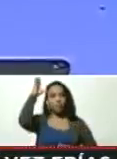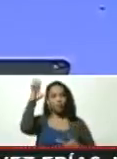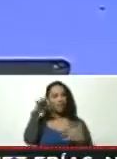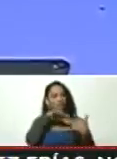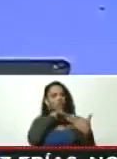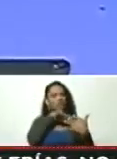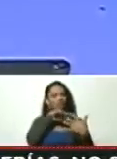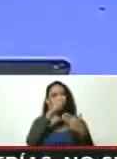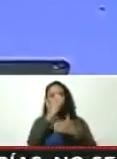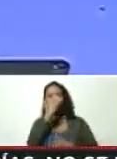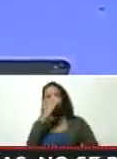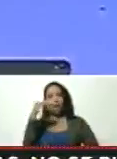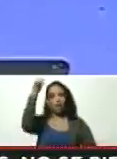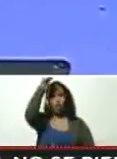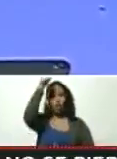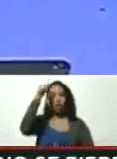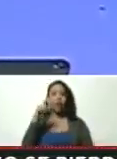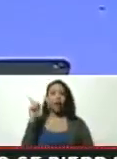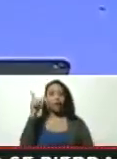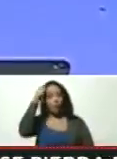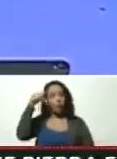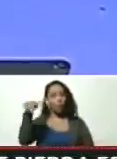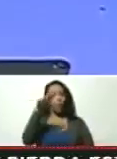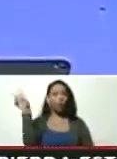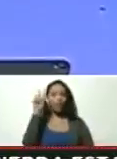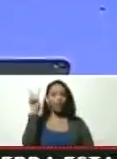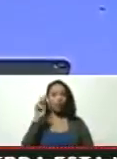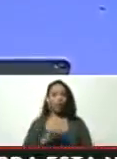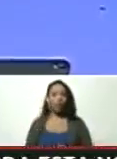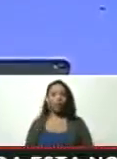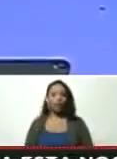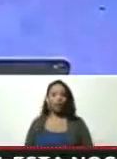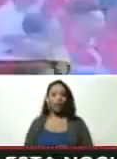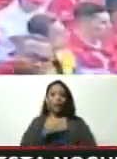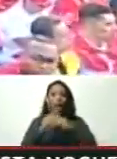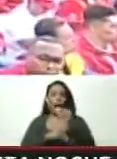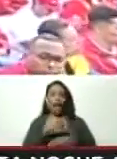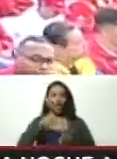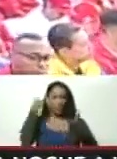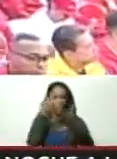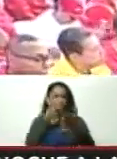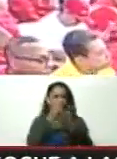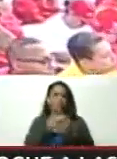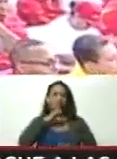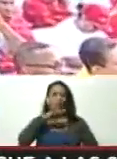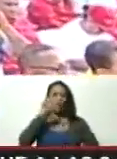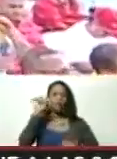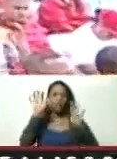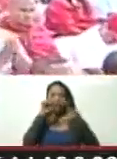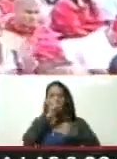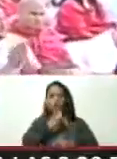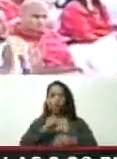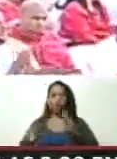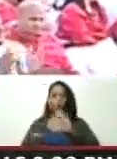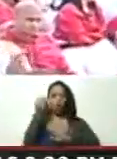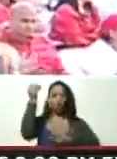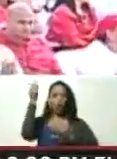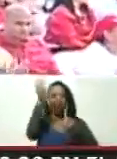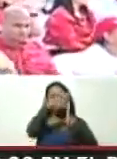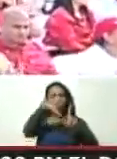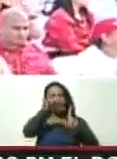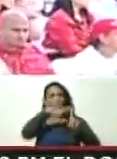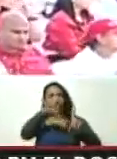mayor, ese guerrero mayor que es el pueblo de Venezuela, que ha dado la gran batalla histórica en estos 10 años contra las